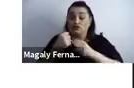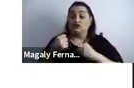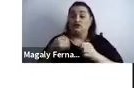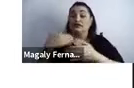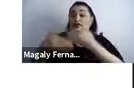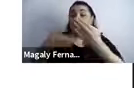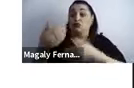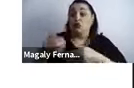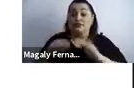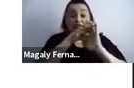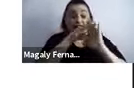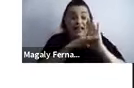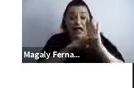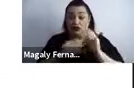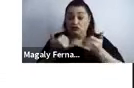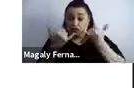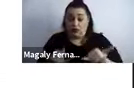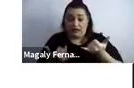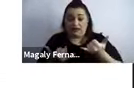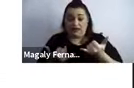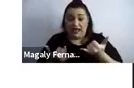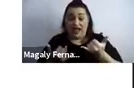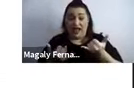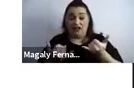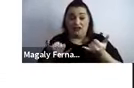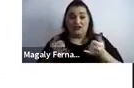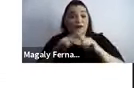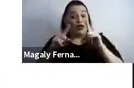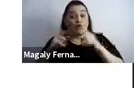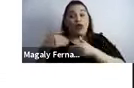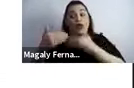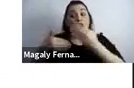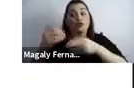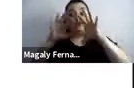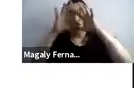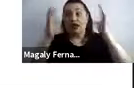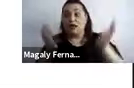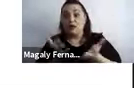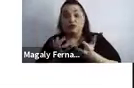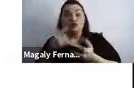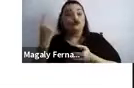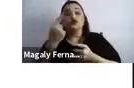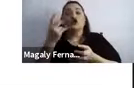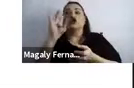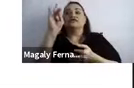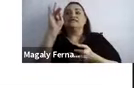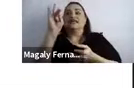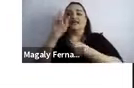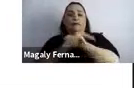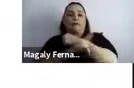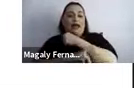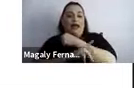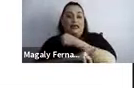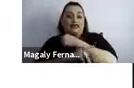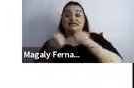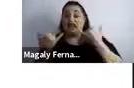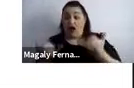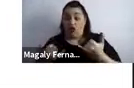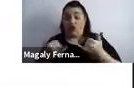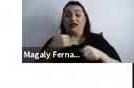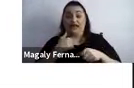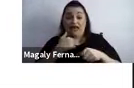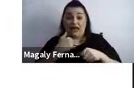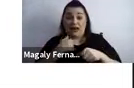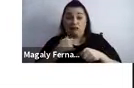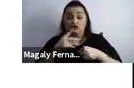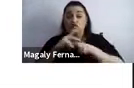más pormenorizado, pero también viendo la evolución del mundo, solo eran 7 países, la mitad. Y ahora estamos temiendo que en los